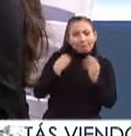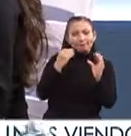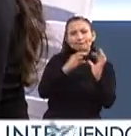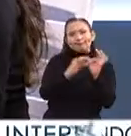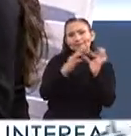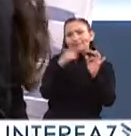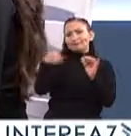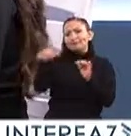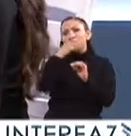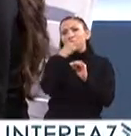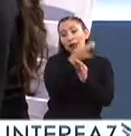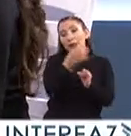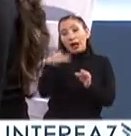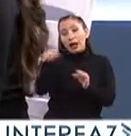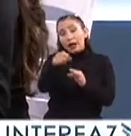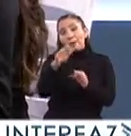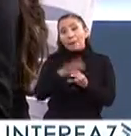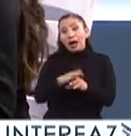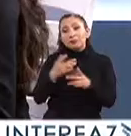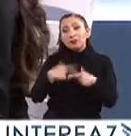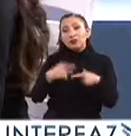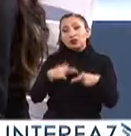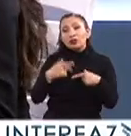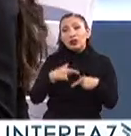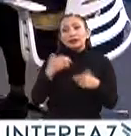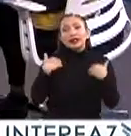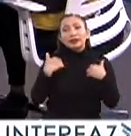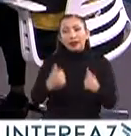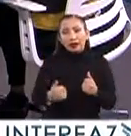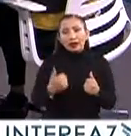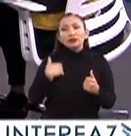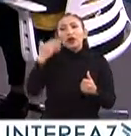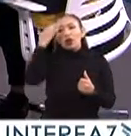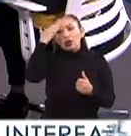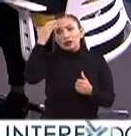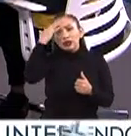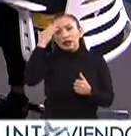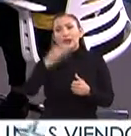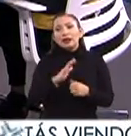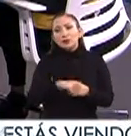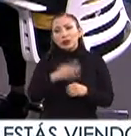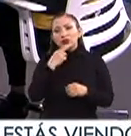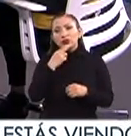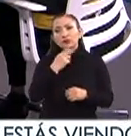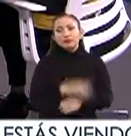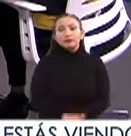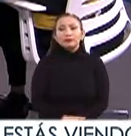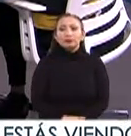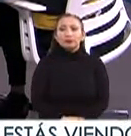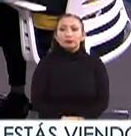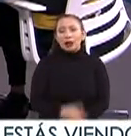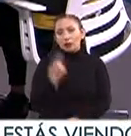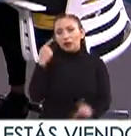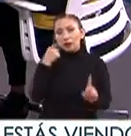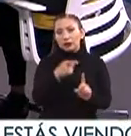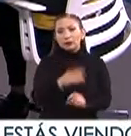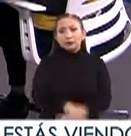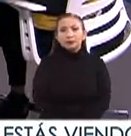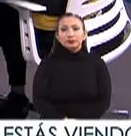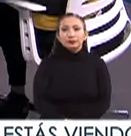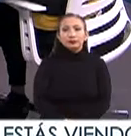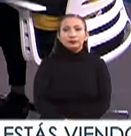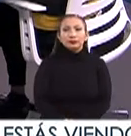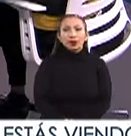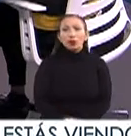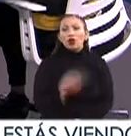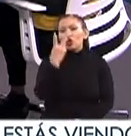poder informar y para que nuestros principales destinatarios las comprendan, las conozcan y sobre todo la utilicen, ¿no? Claro. Que ese es el objetivo principal.